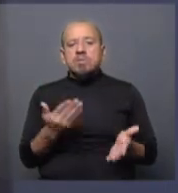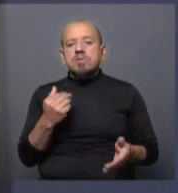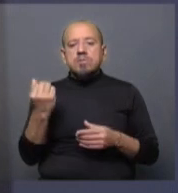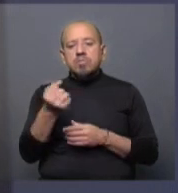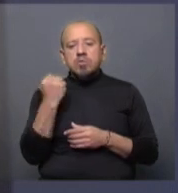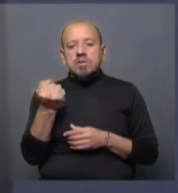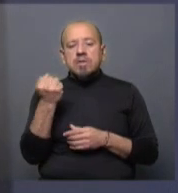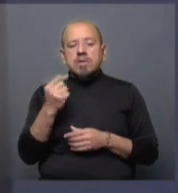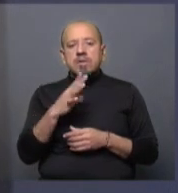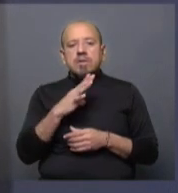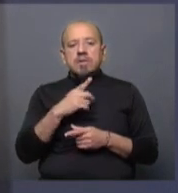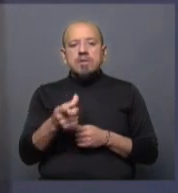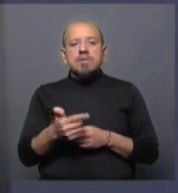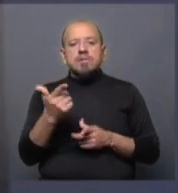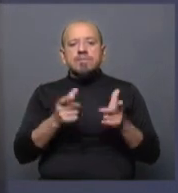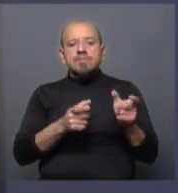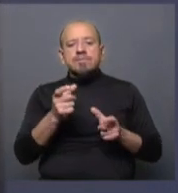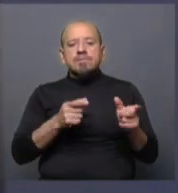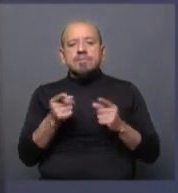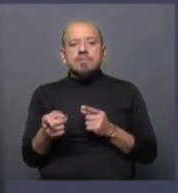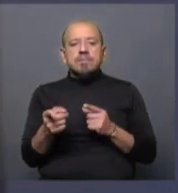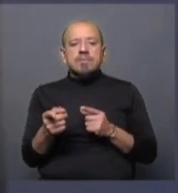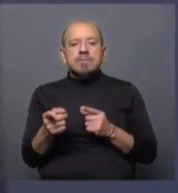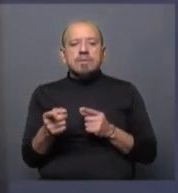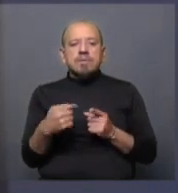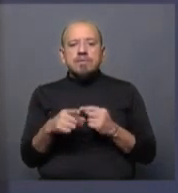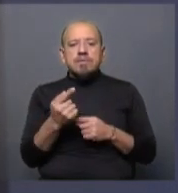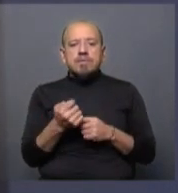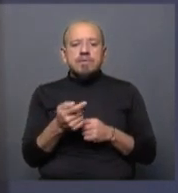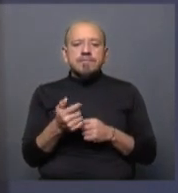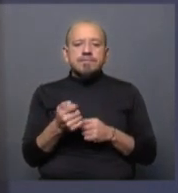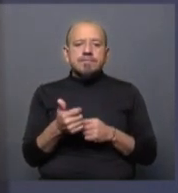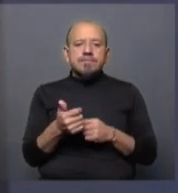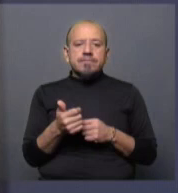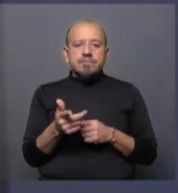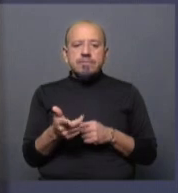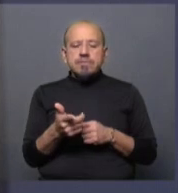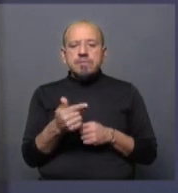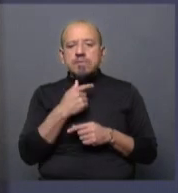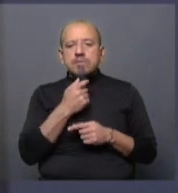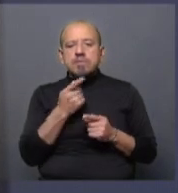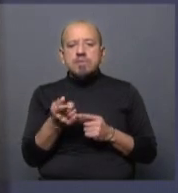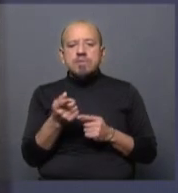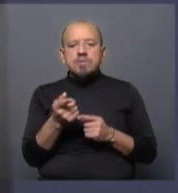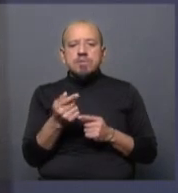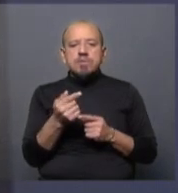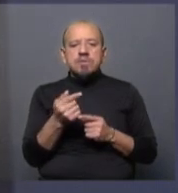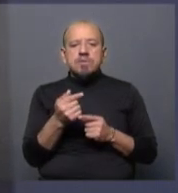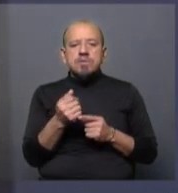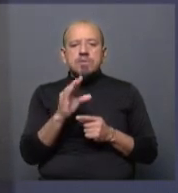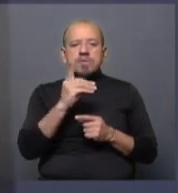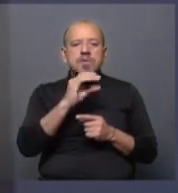participación de de las personas involucradas en el caso Rivera Por ejemplo tiene las voces de jefe del departamento de delitos